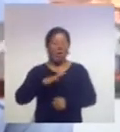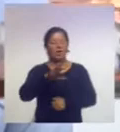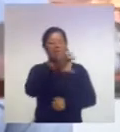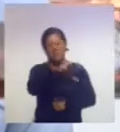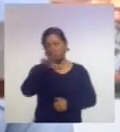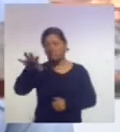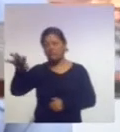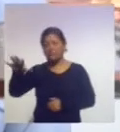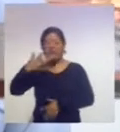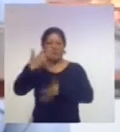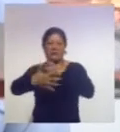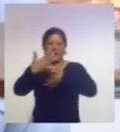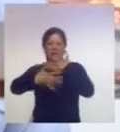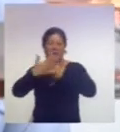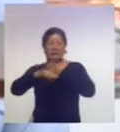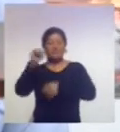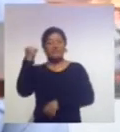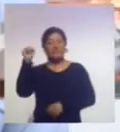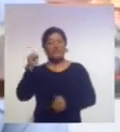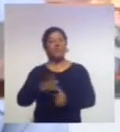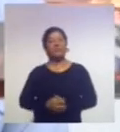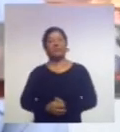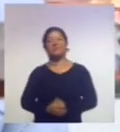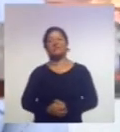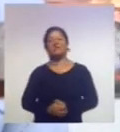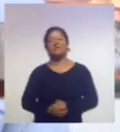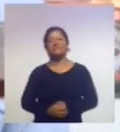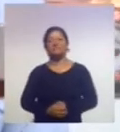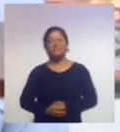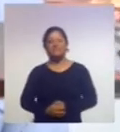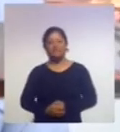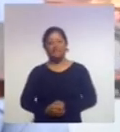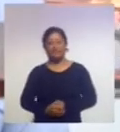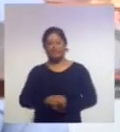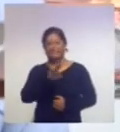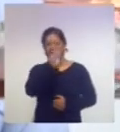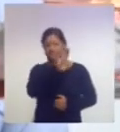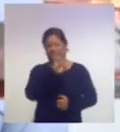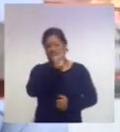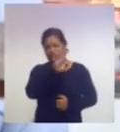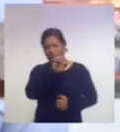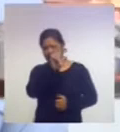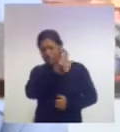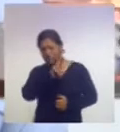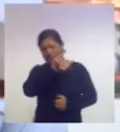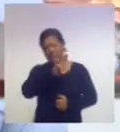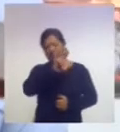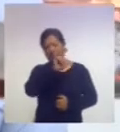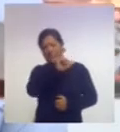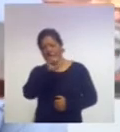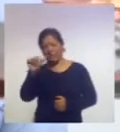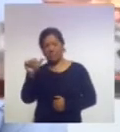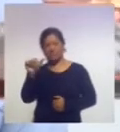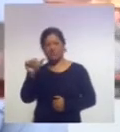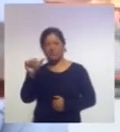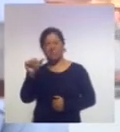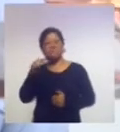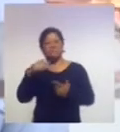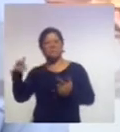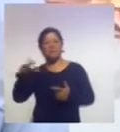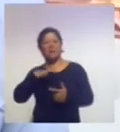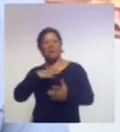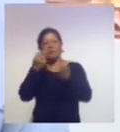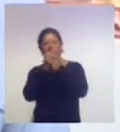septiembre. La semana, ahorita el martes, tuvimos una capacitación en el